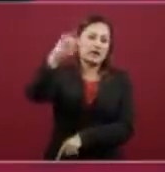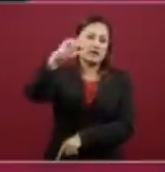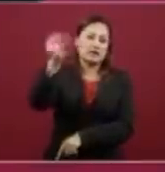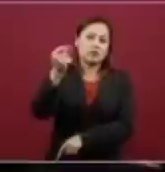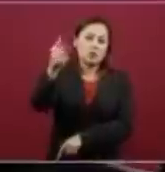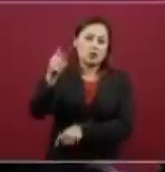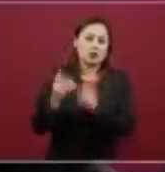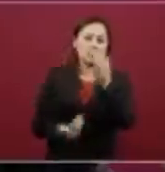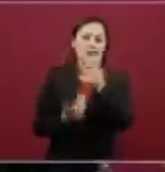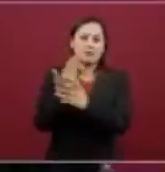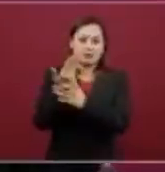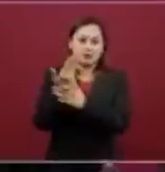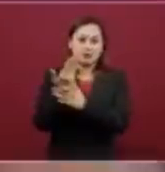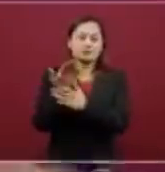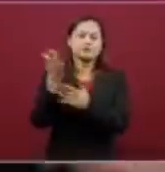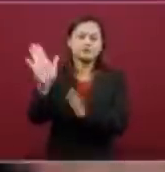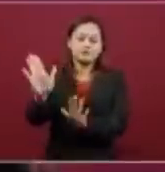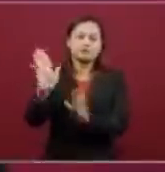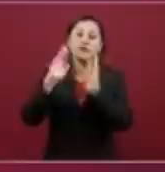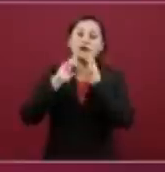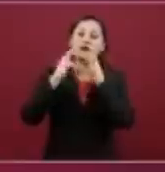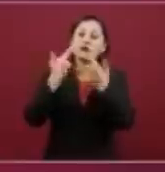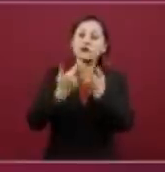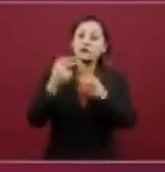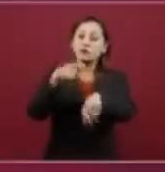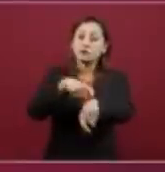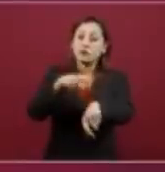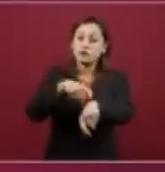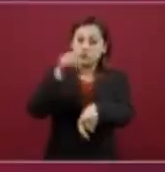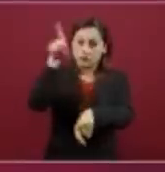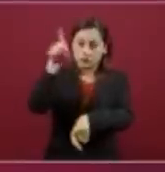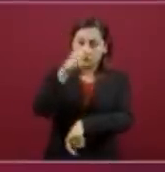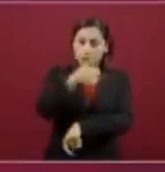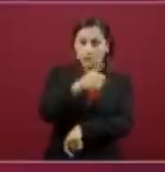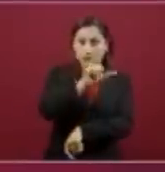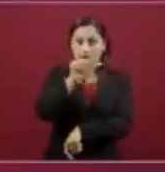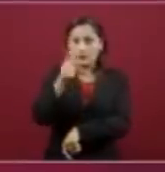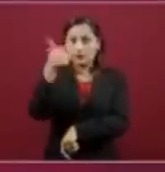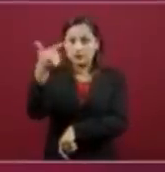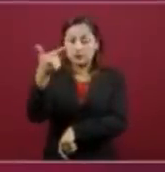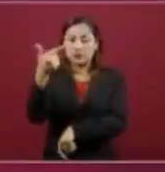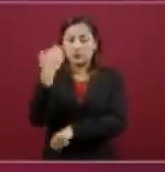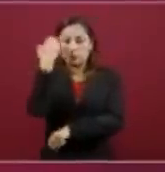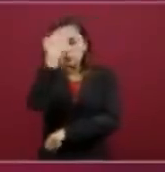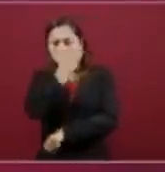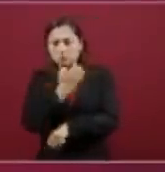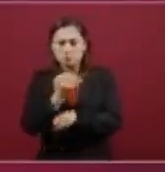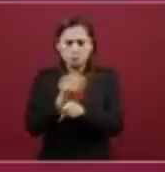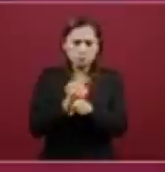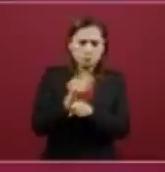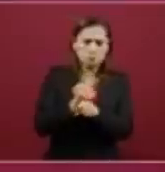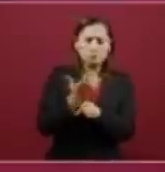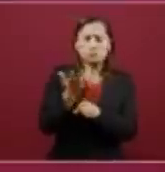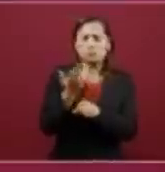hacer la reunión de 6 a 7 de evaluación de seguridad y